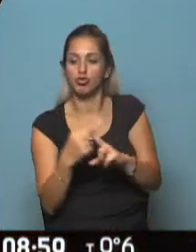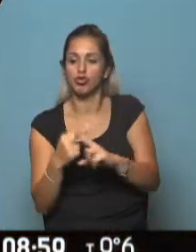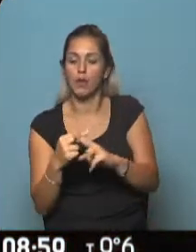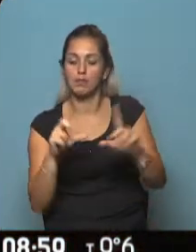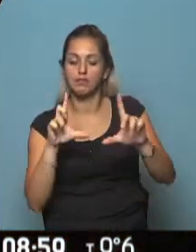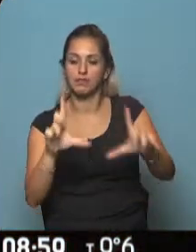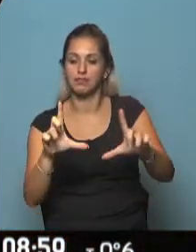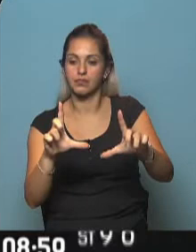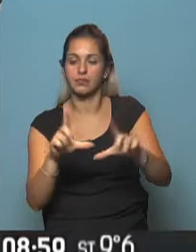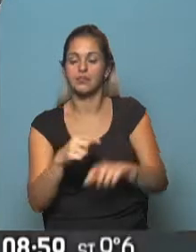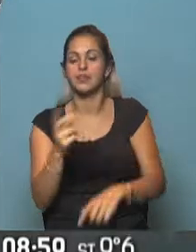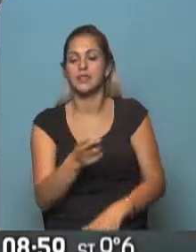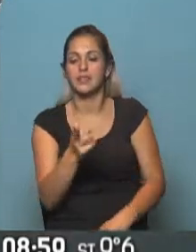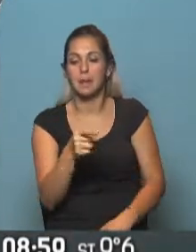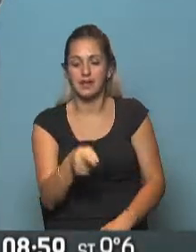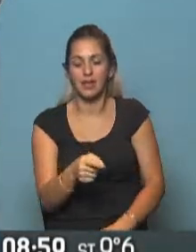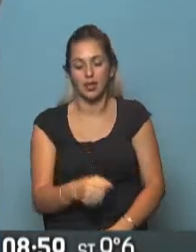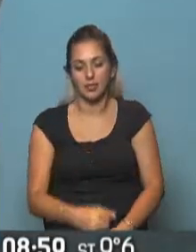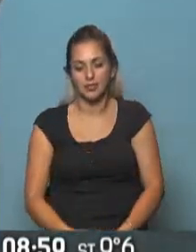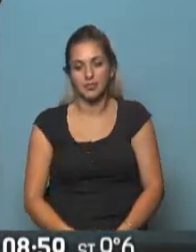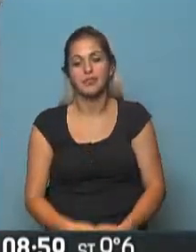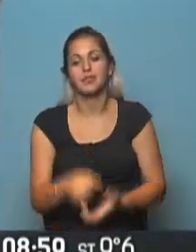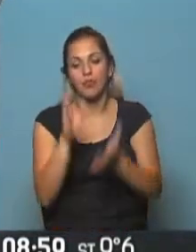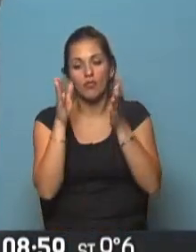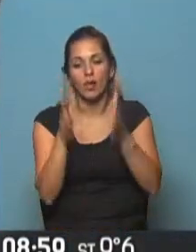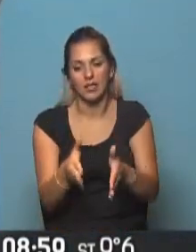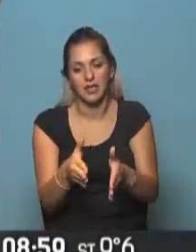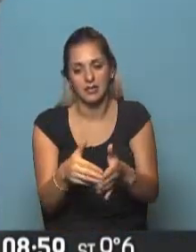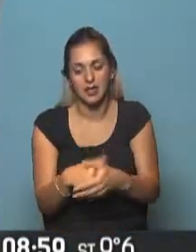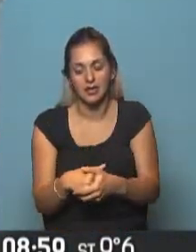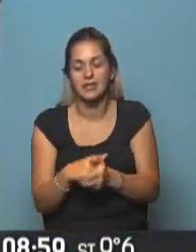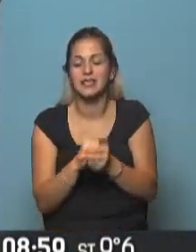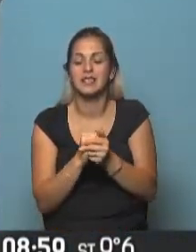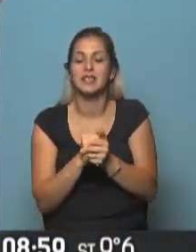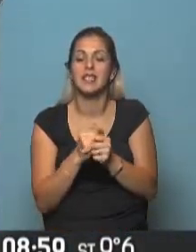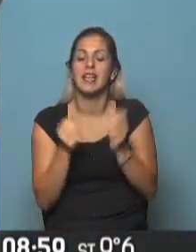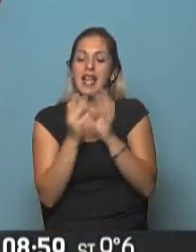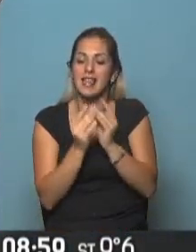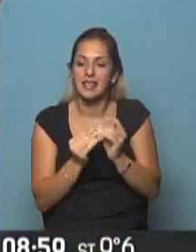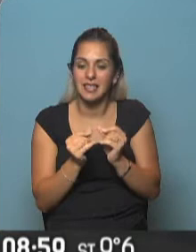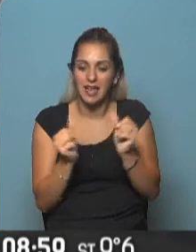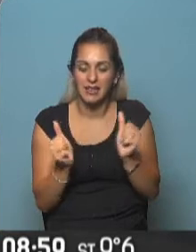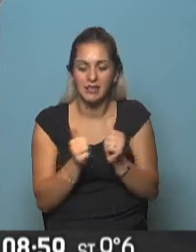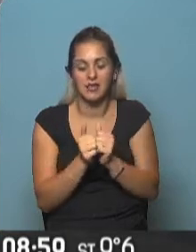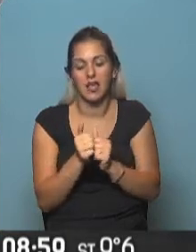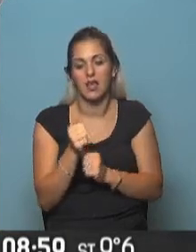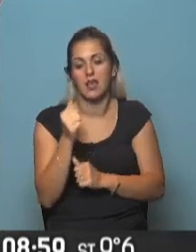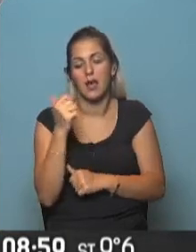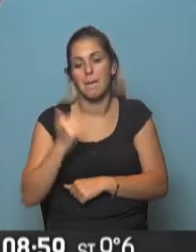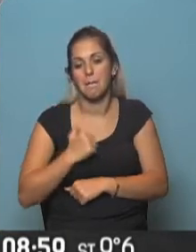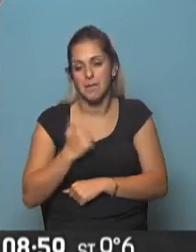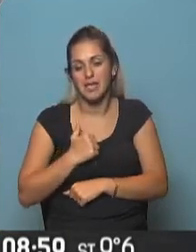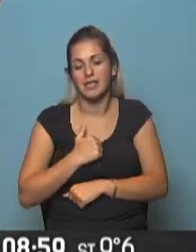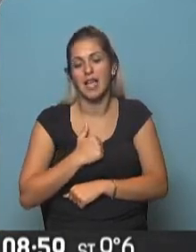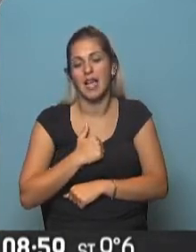lápidas en el cementerio de Darwin, donde están enterrados, gracias a la delicadeza de Geoffrey Cardoso, el militar